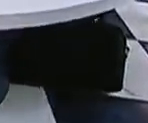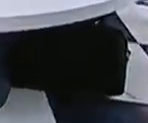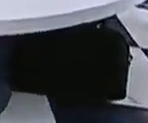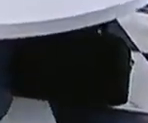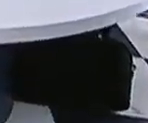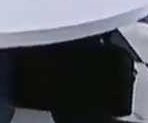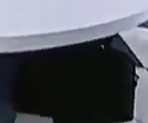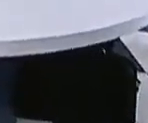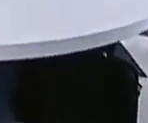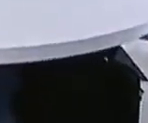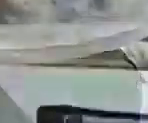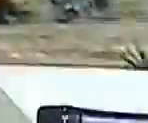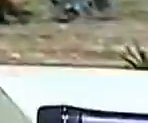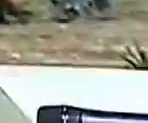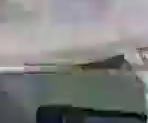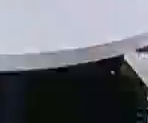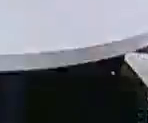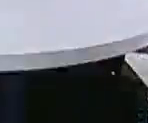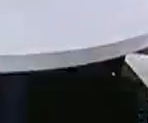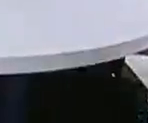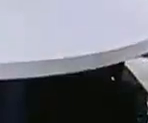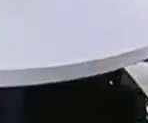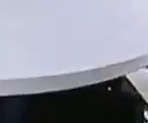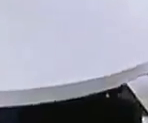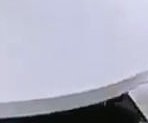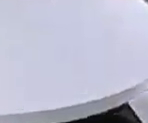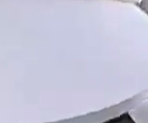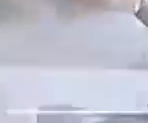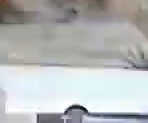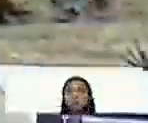a través de las redes sociales. Déjame conectarme aquí.